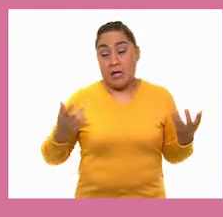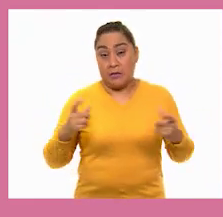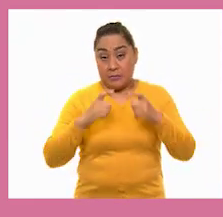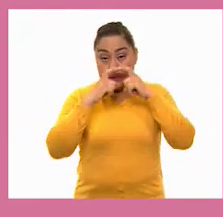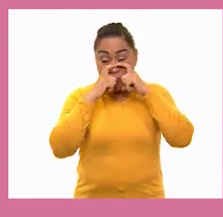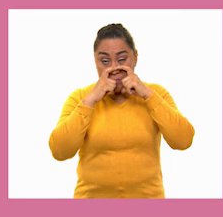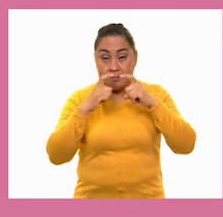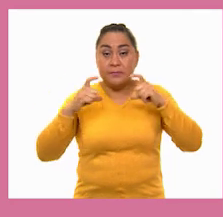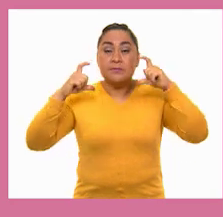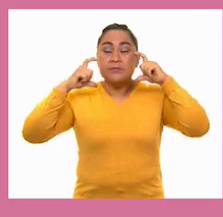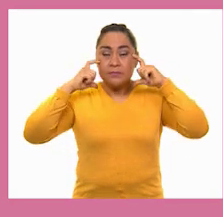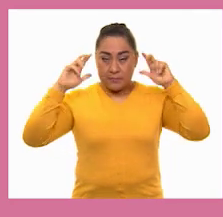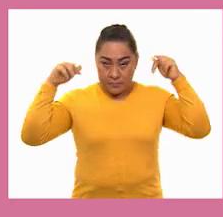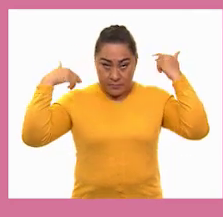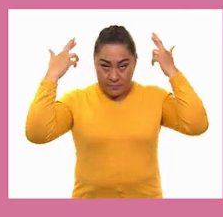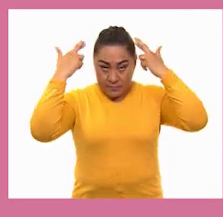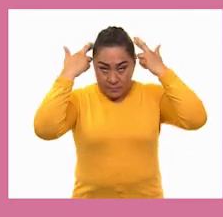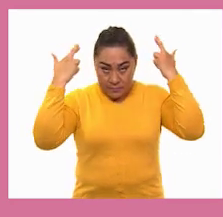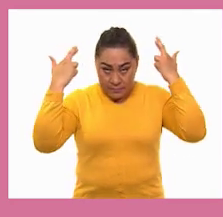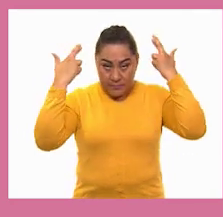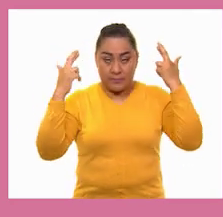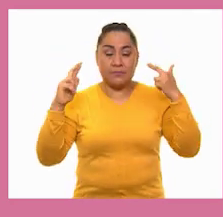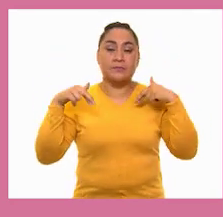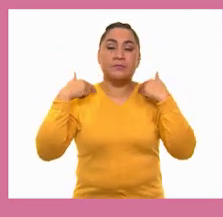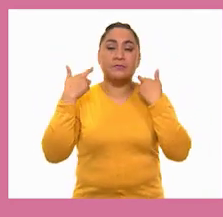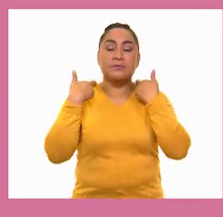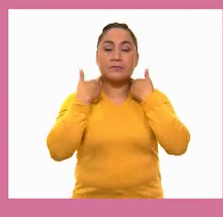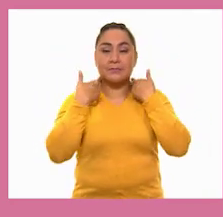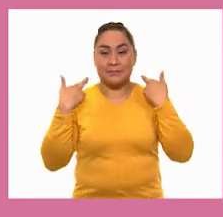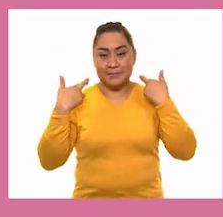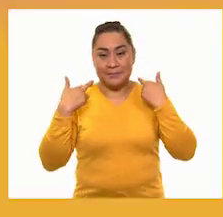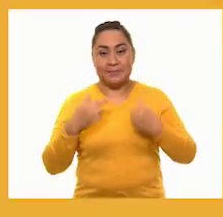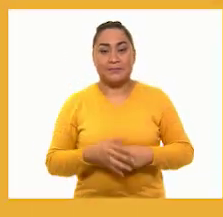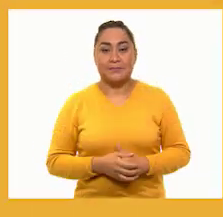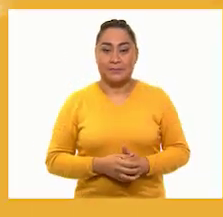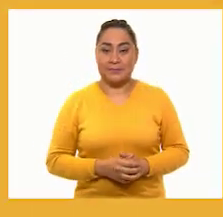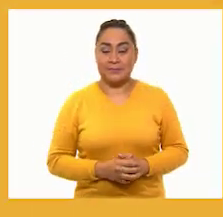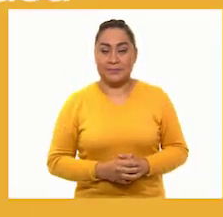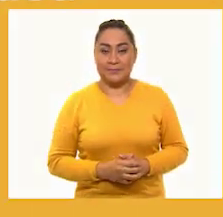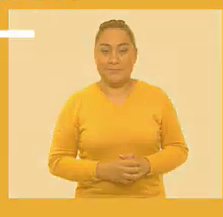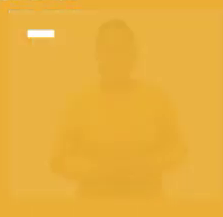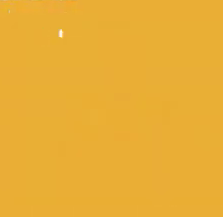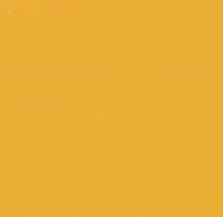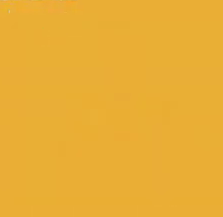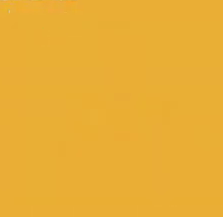colocártelo, deberás amarrar las cuerdas sobre tu cabeza y alrededor de tu cuello